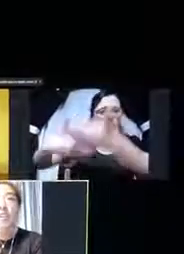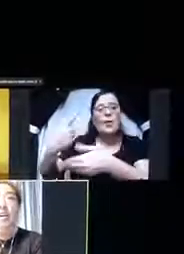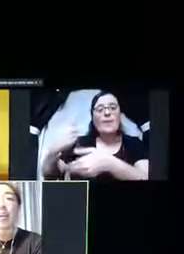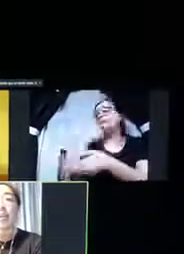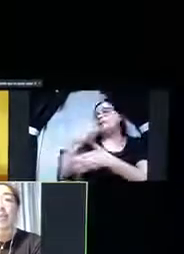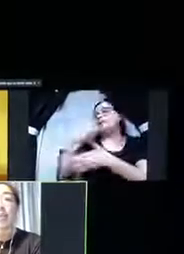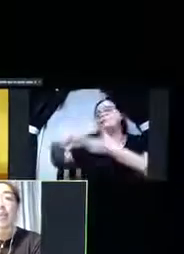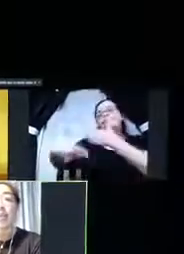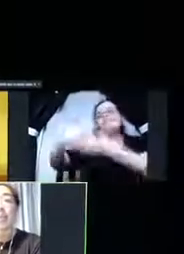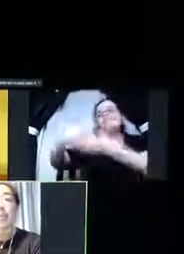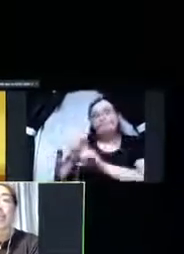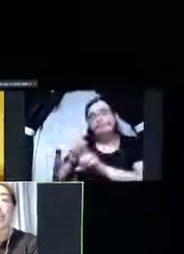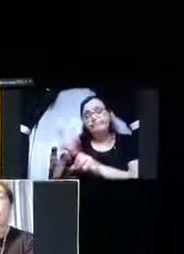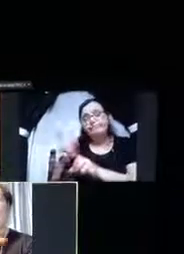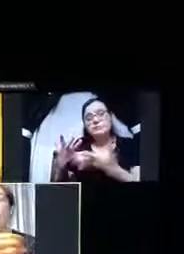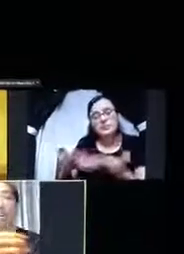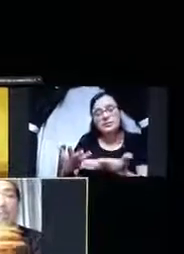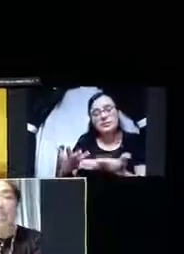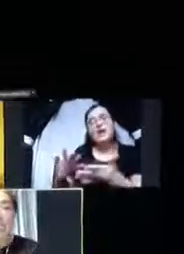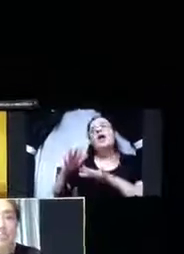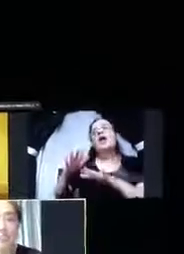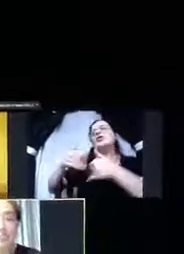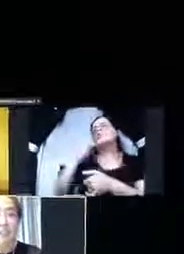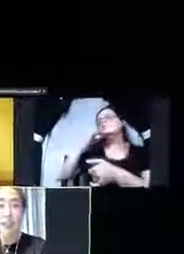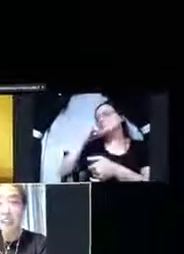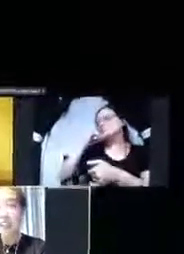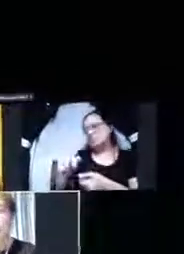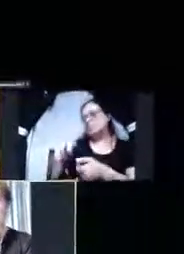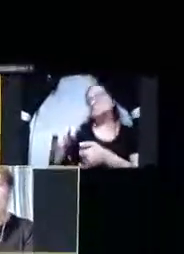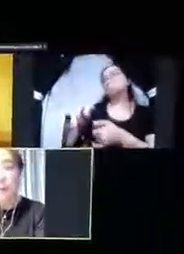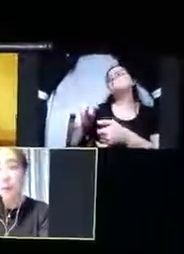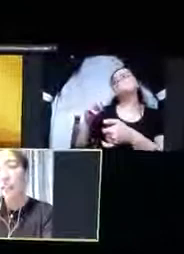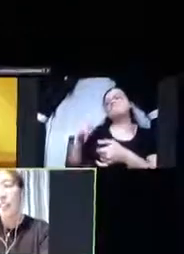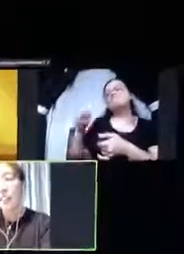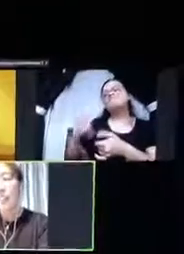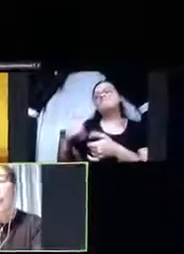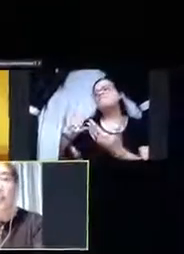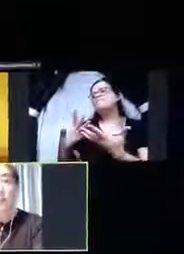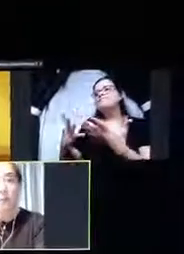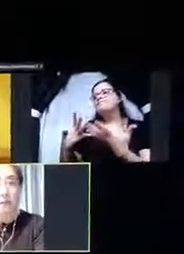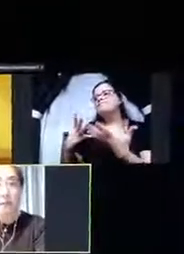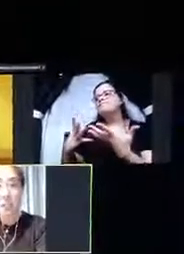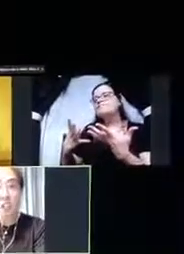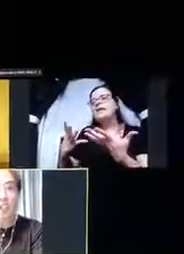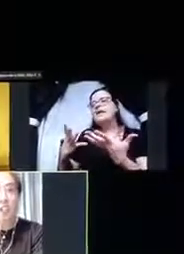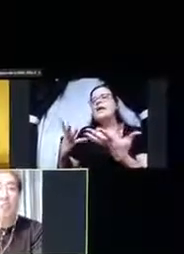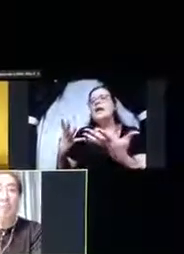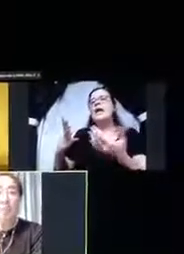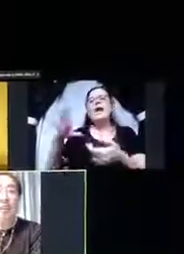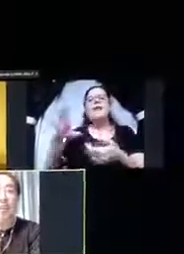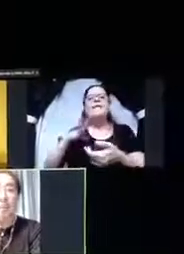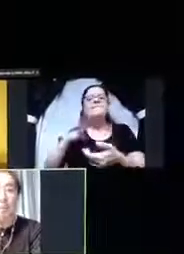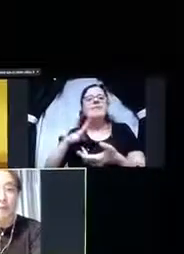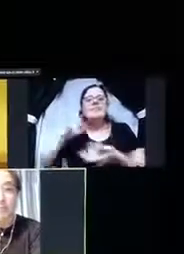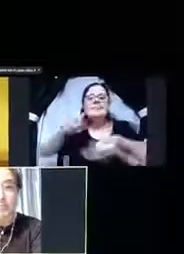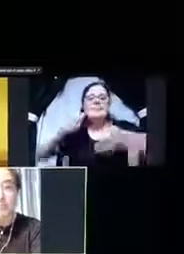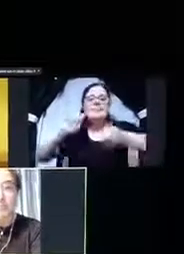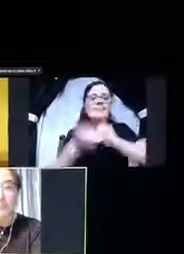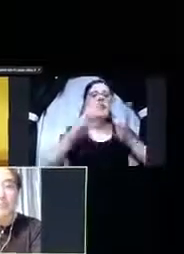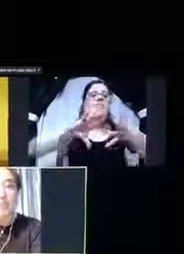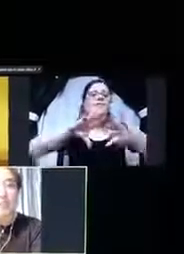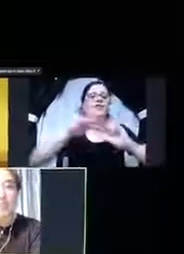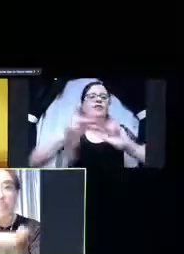evidencias en donde la gente no clínica, en este caso el jefe, se da cuenta que se comunica mejor, que para él es más